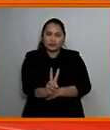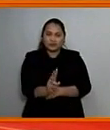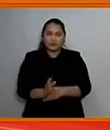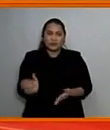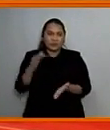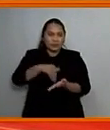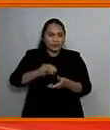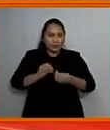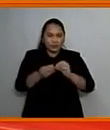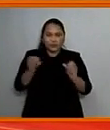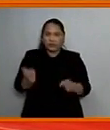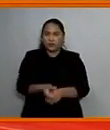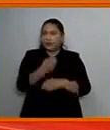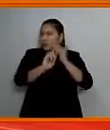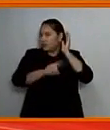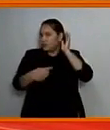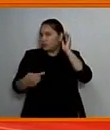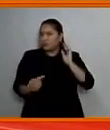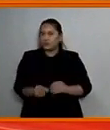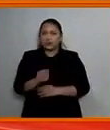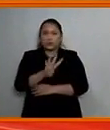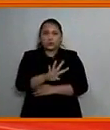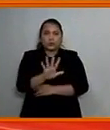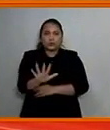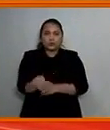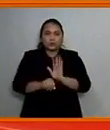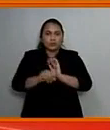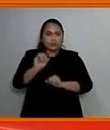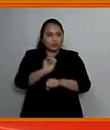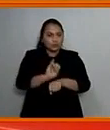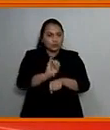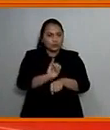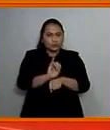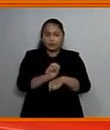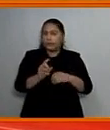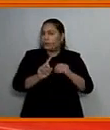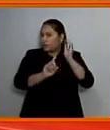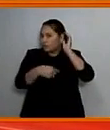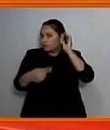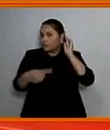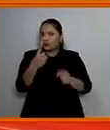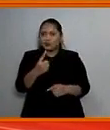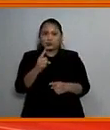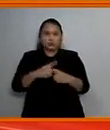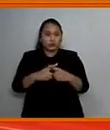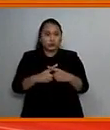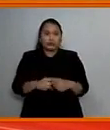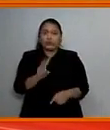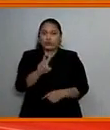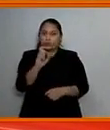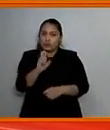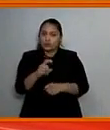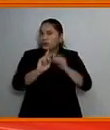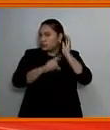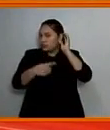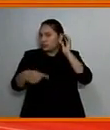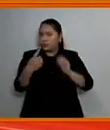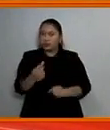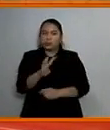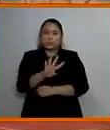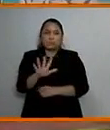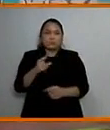2 repito el número ganador para la diaria 45 iglesia para multi x 2 x para +